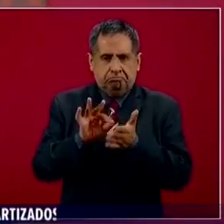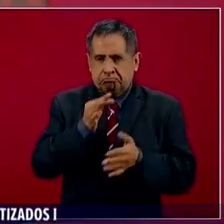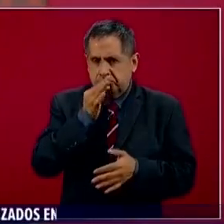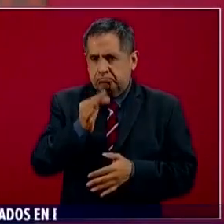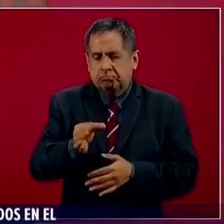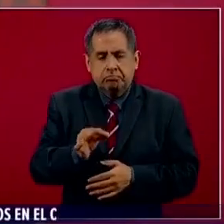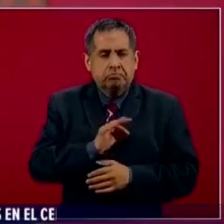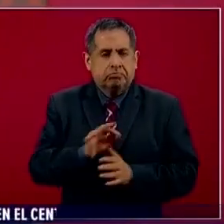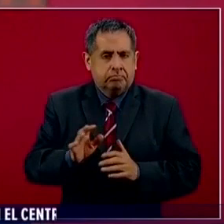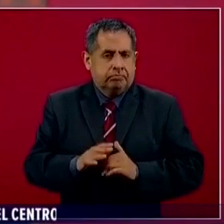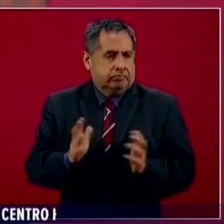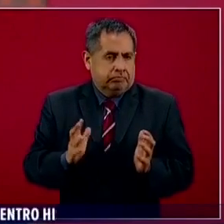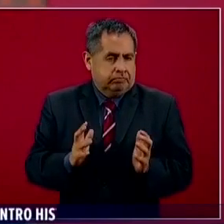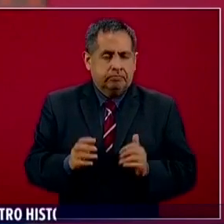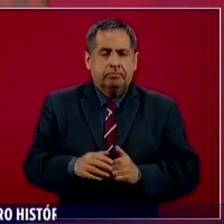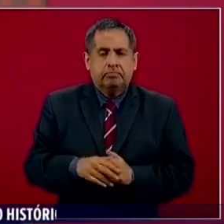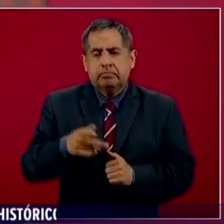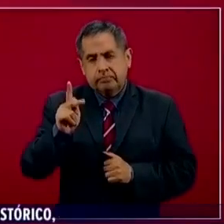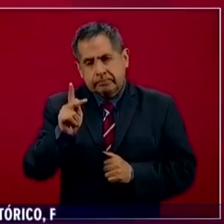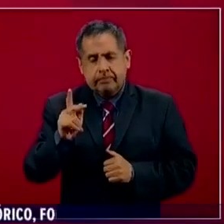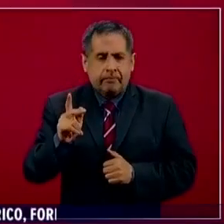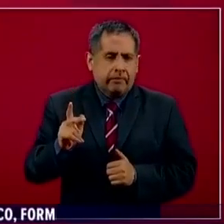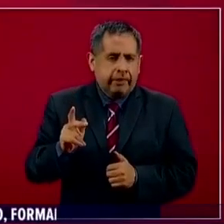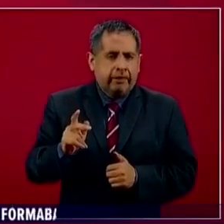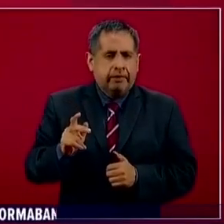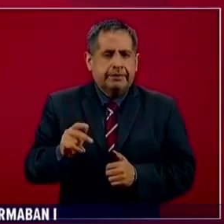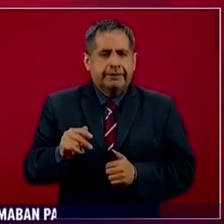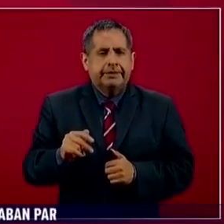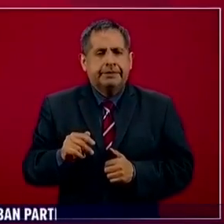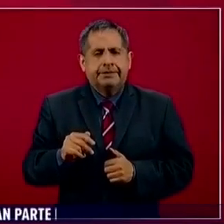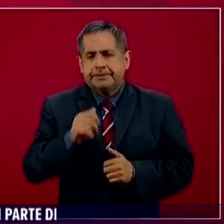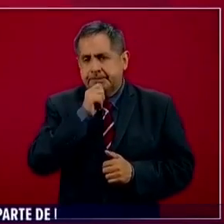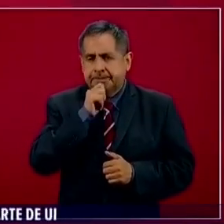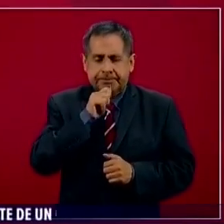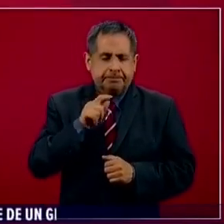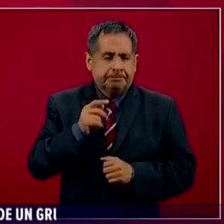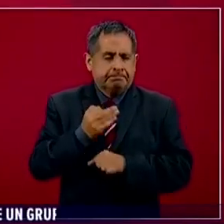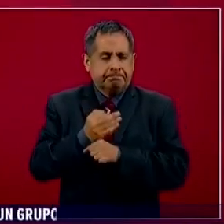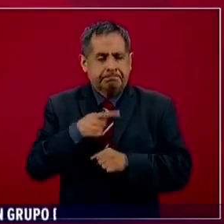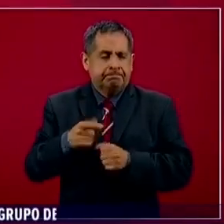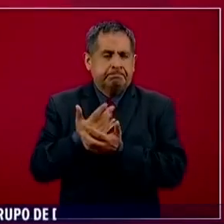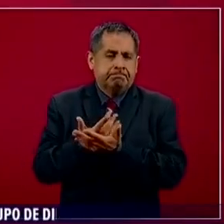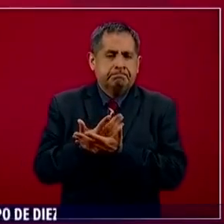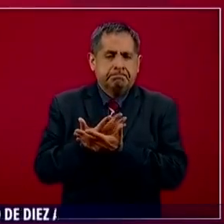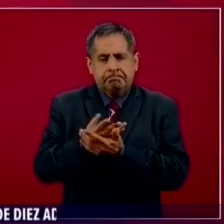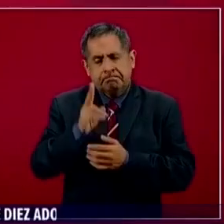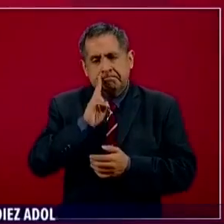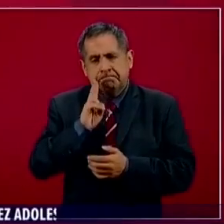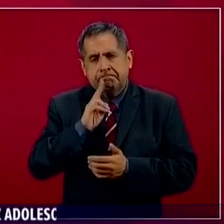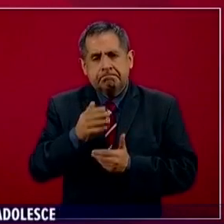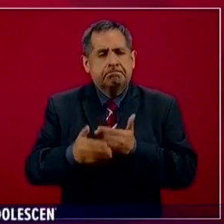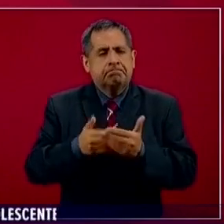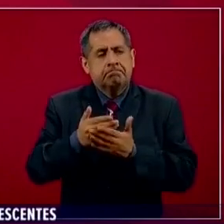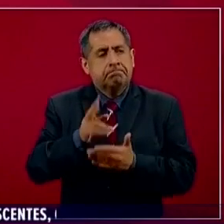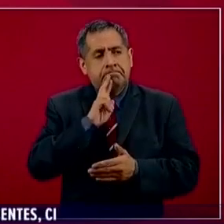que se ha llevado a cabo, pero todavía estamos esperando que